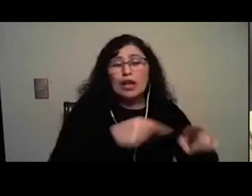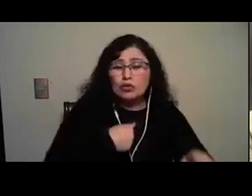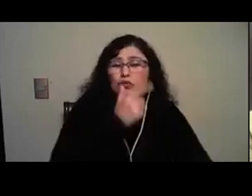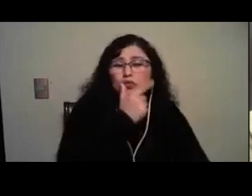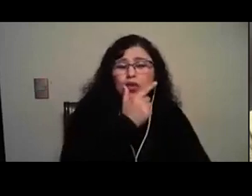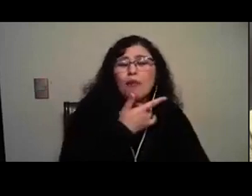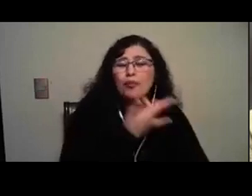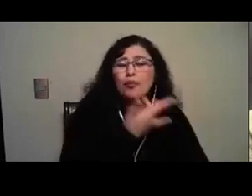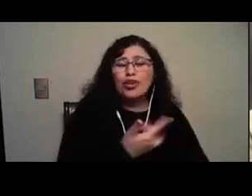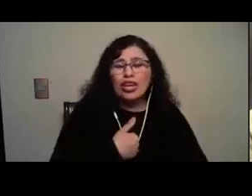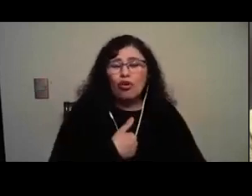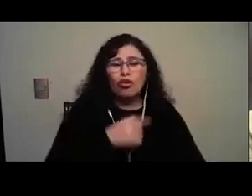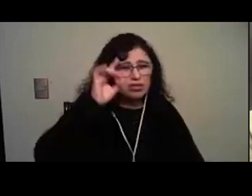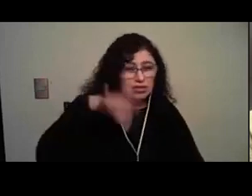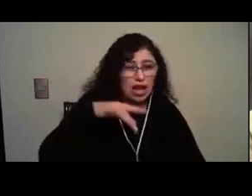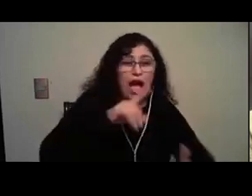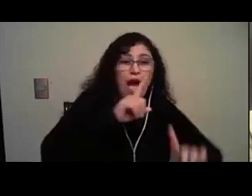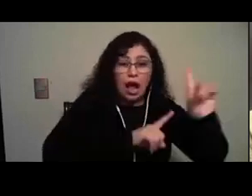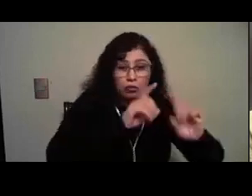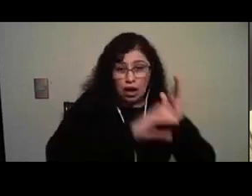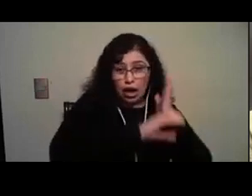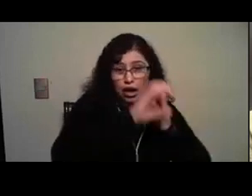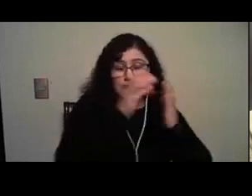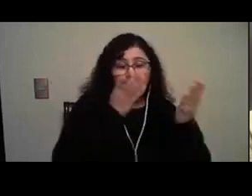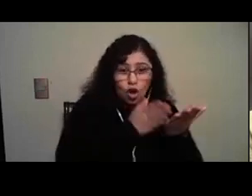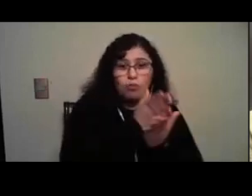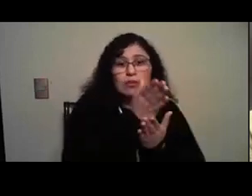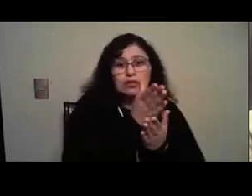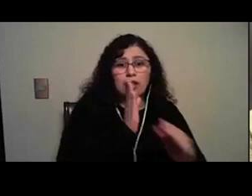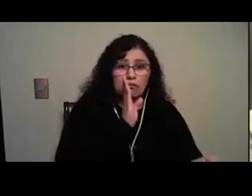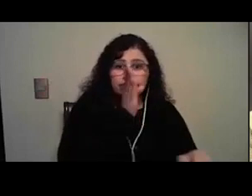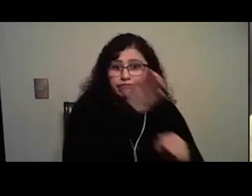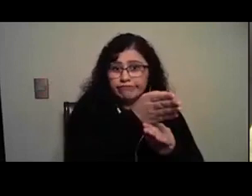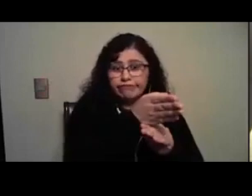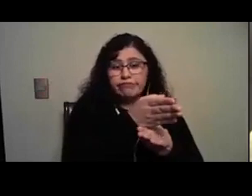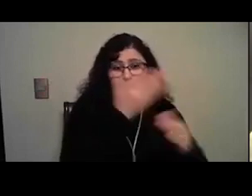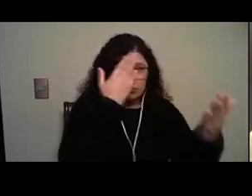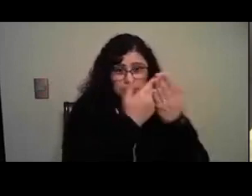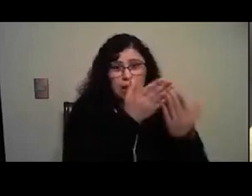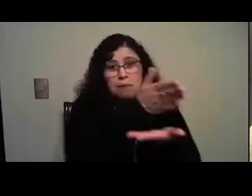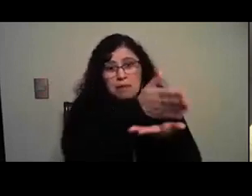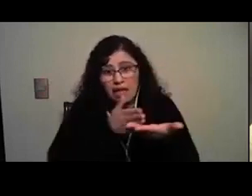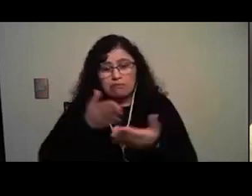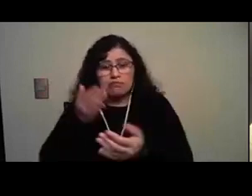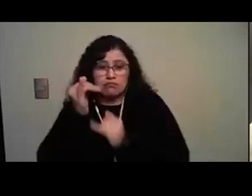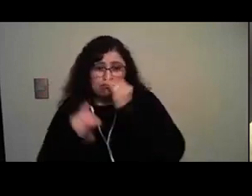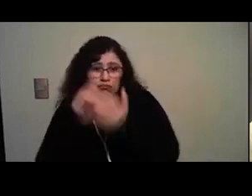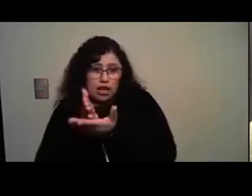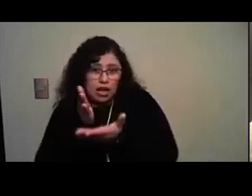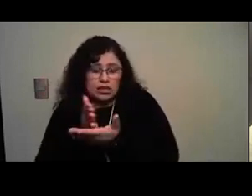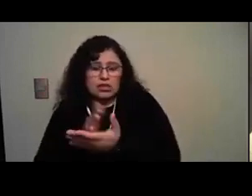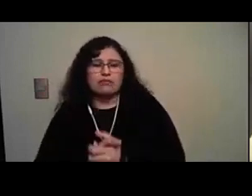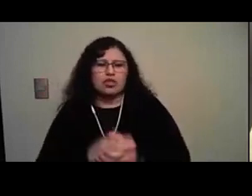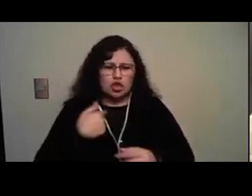sea, yo he sabido de algunas otras carreras que van a empezar a hacerlo desde el siguiente semestre. Y estaría bueno para estas cosas así, pues, como